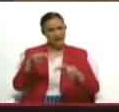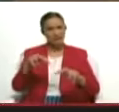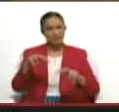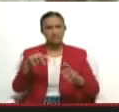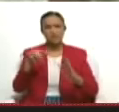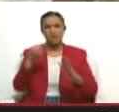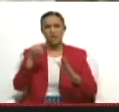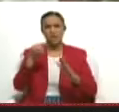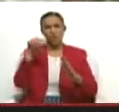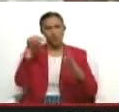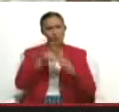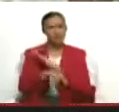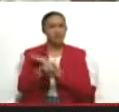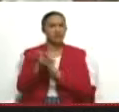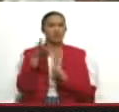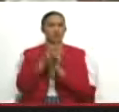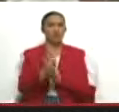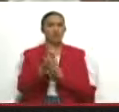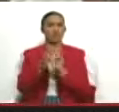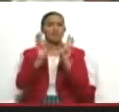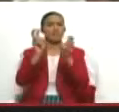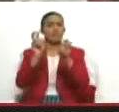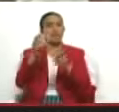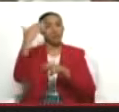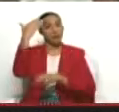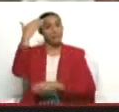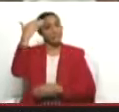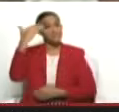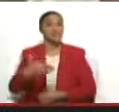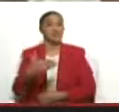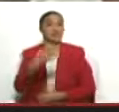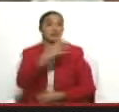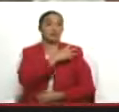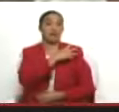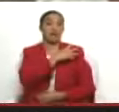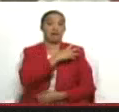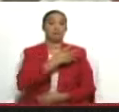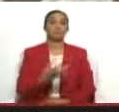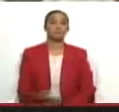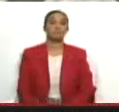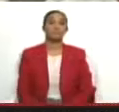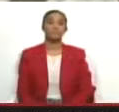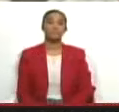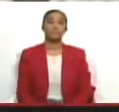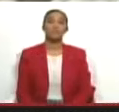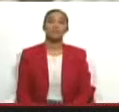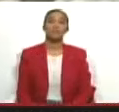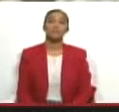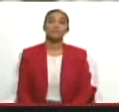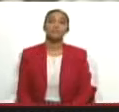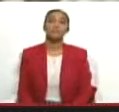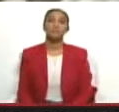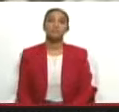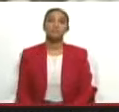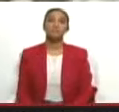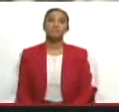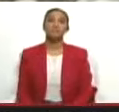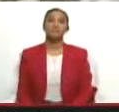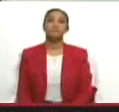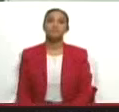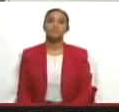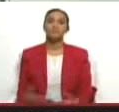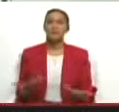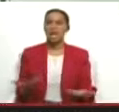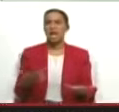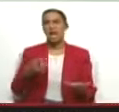temas militares Igualmente Quiero destacar quienes están siempre